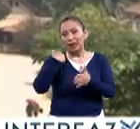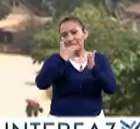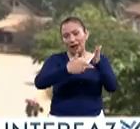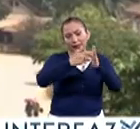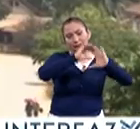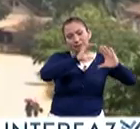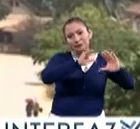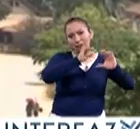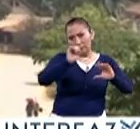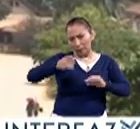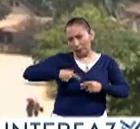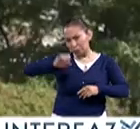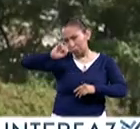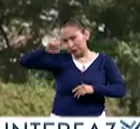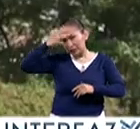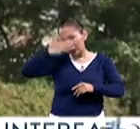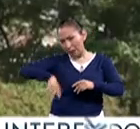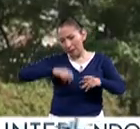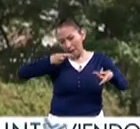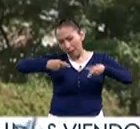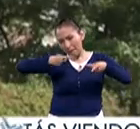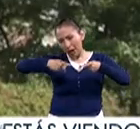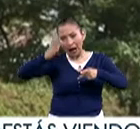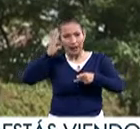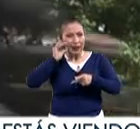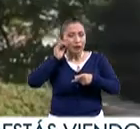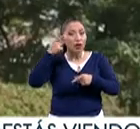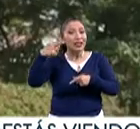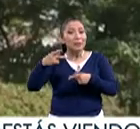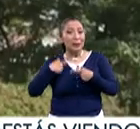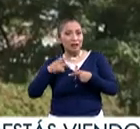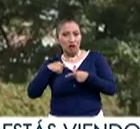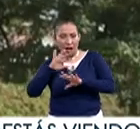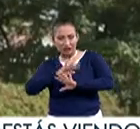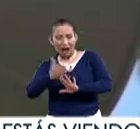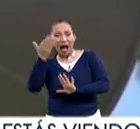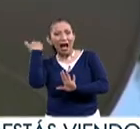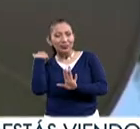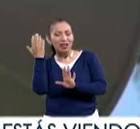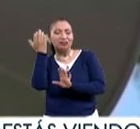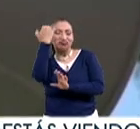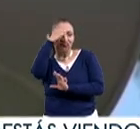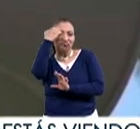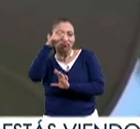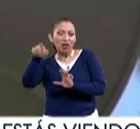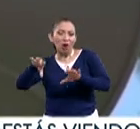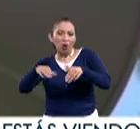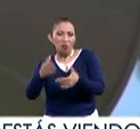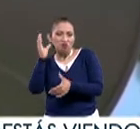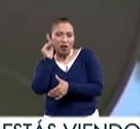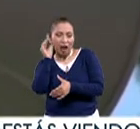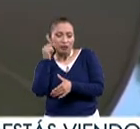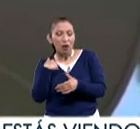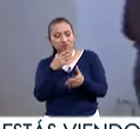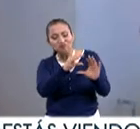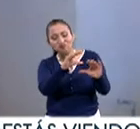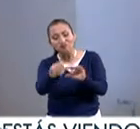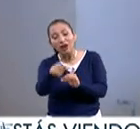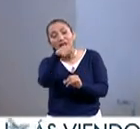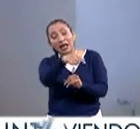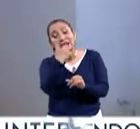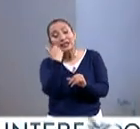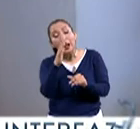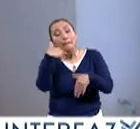talleres impartidos por expertos de la producción radiofónica y del personal que ya era parte de una radio comunitaria, se instruyó a